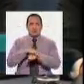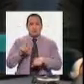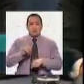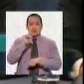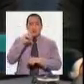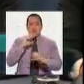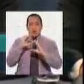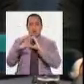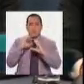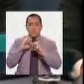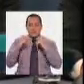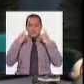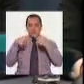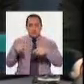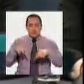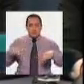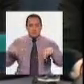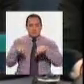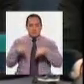conversación